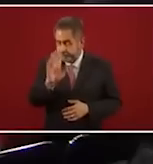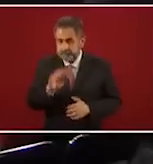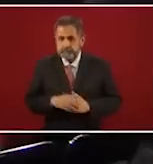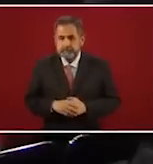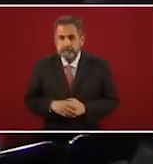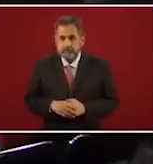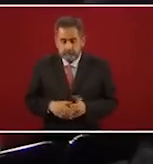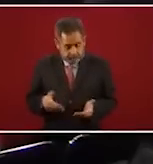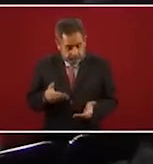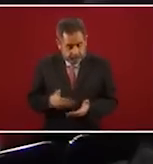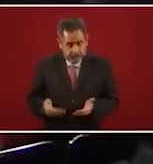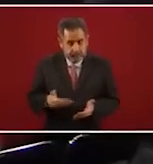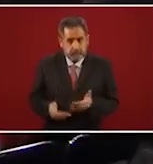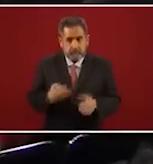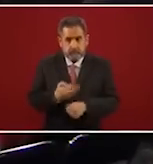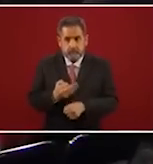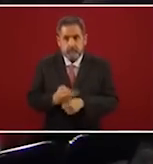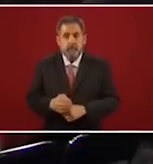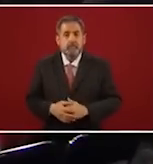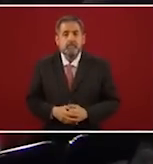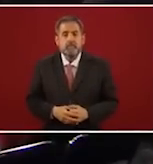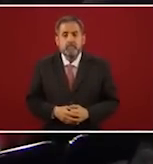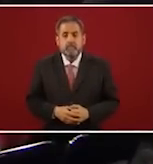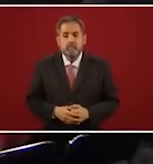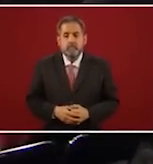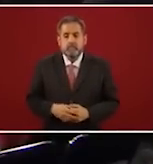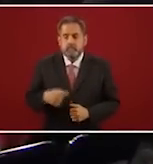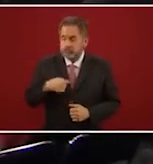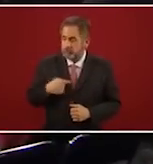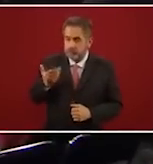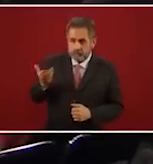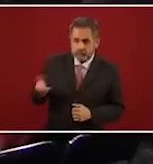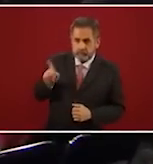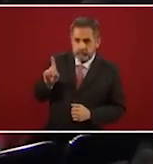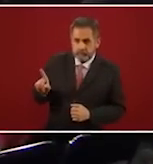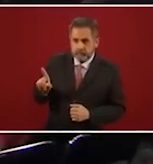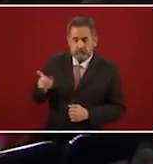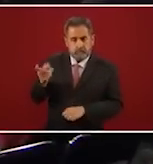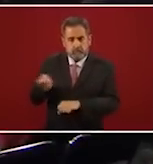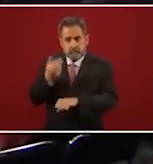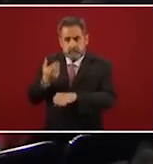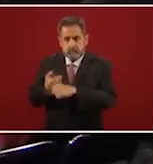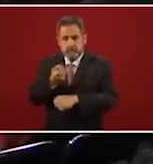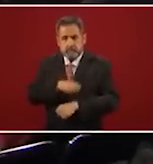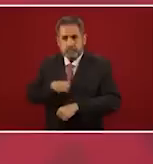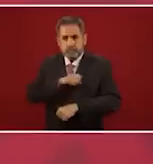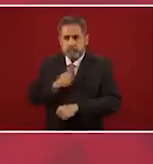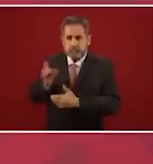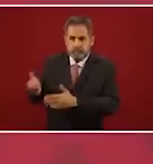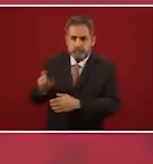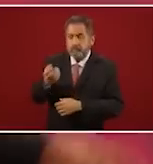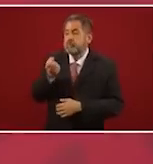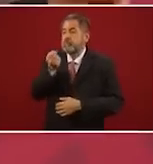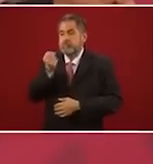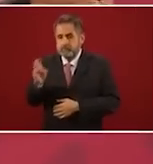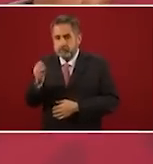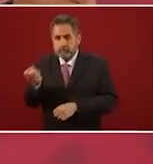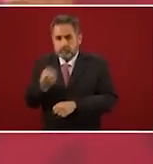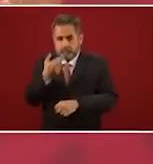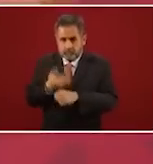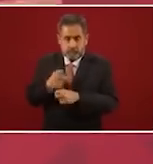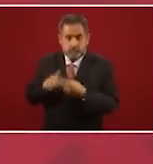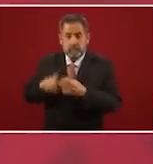Ahora mismo, ¿sí? Yo le voy a pedir al secretario de Salud, al subsecretario,